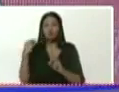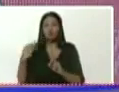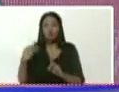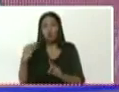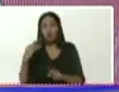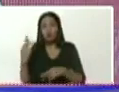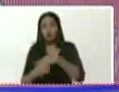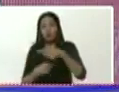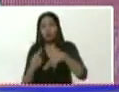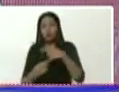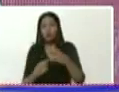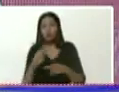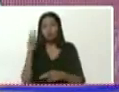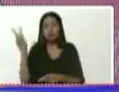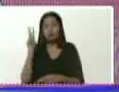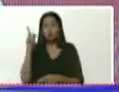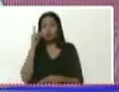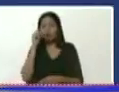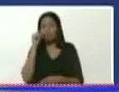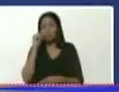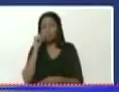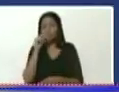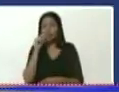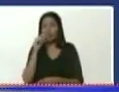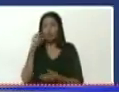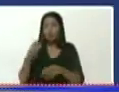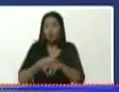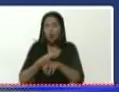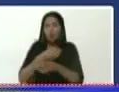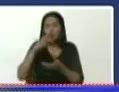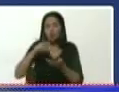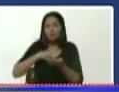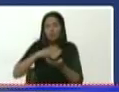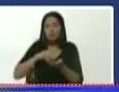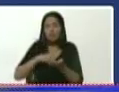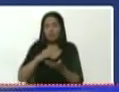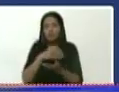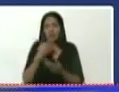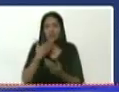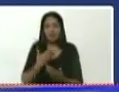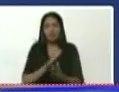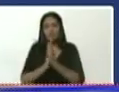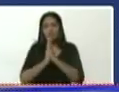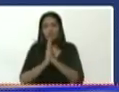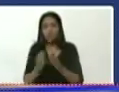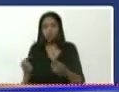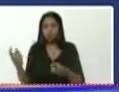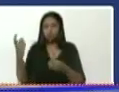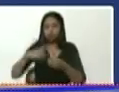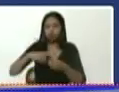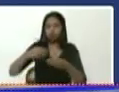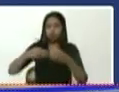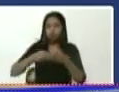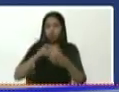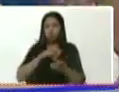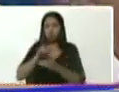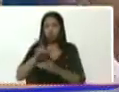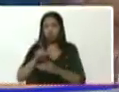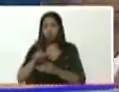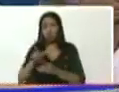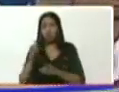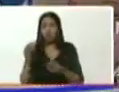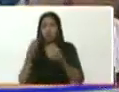líder revolucionario de Venezuela, Héctor Rodríguez, gobernador legítimo de Miranda, que formara parte de esa delegación